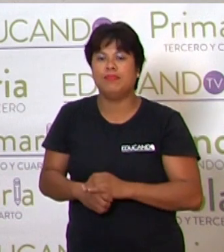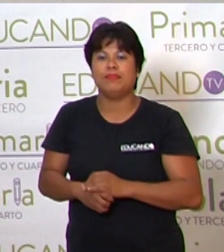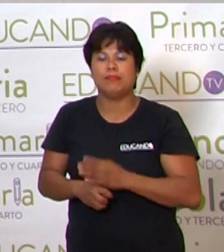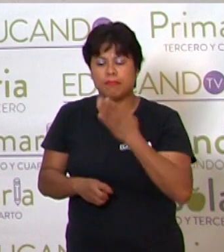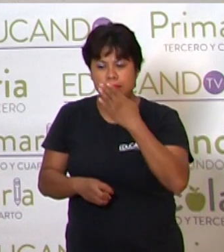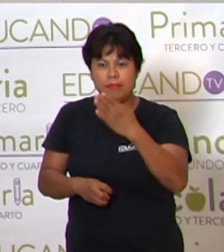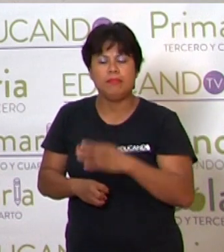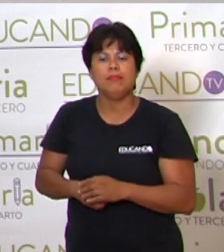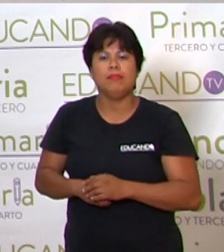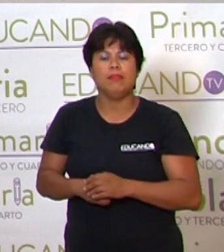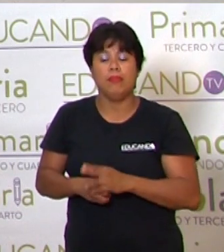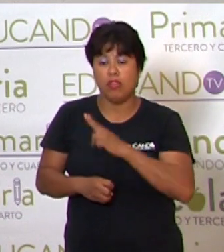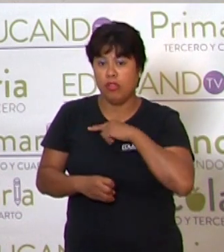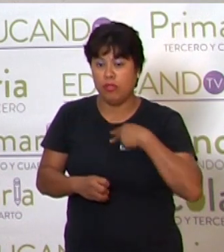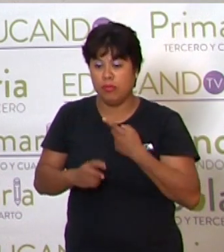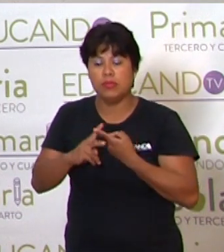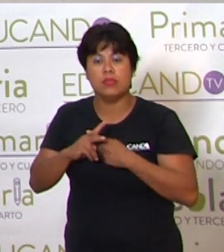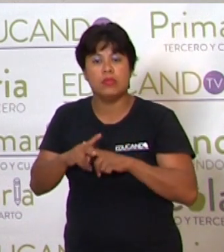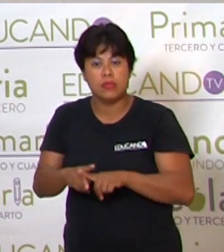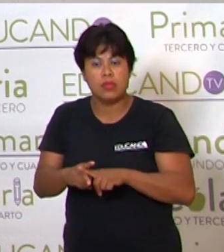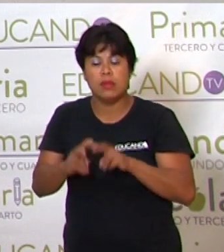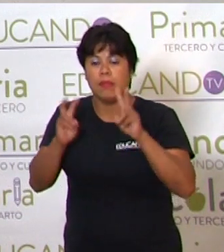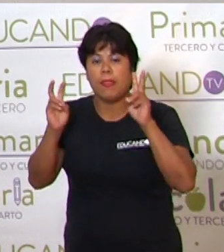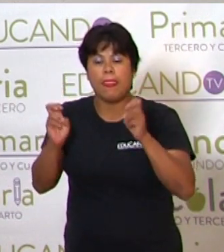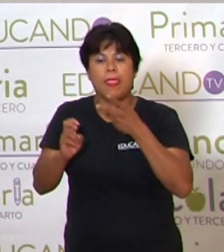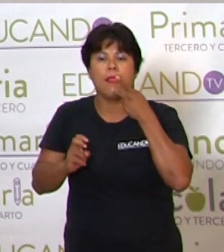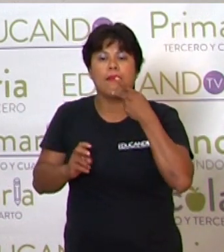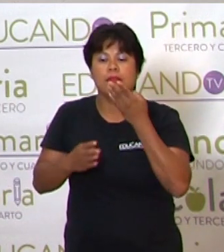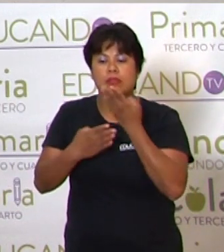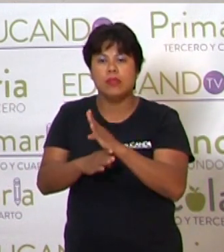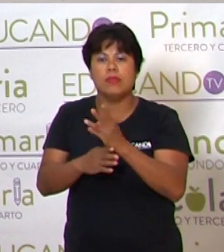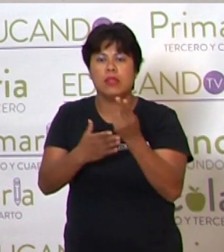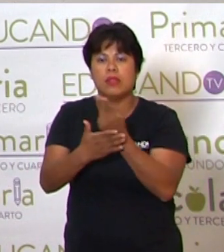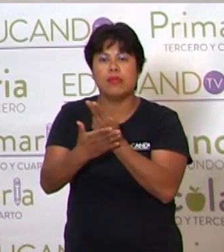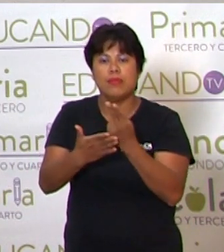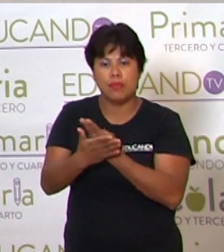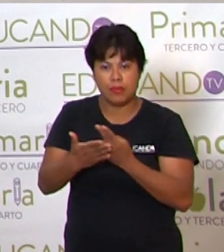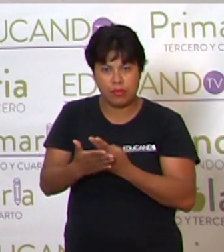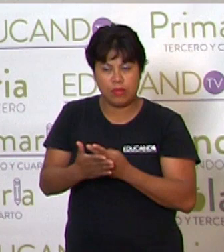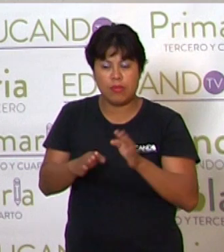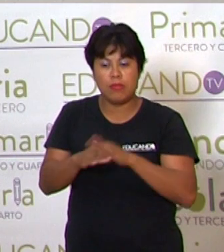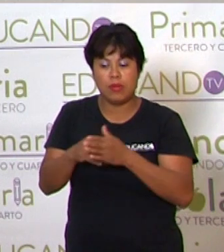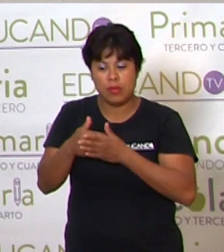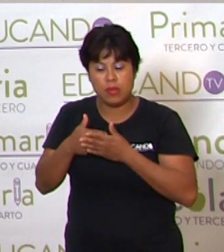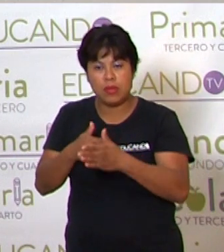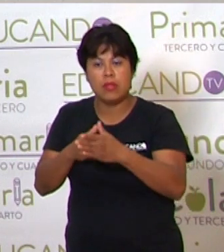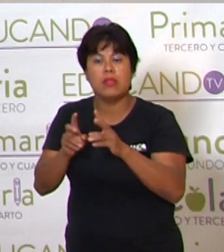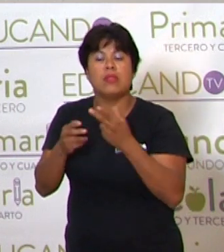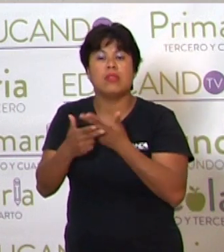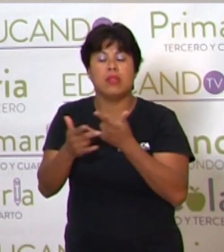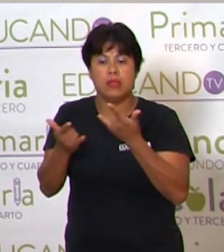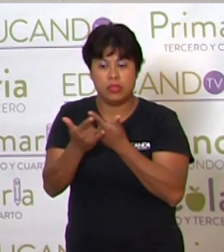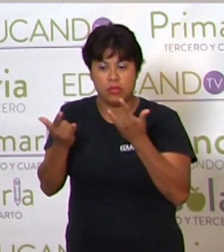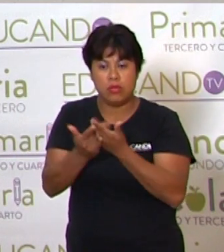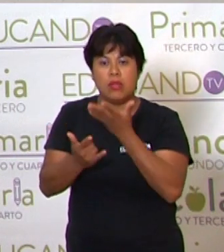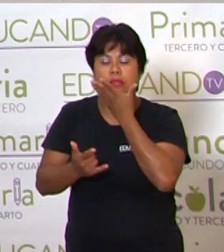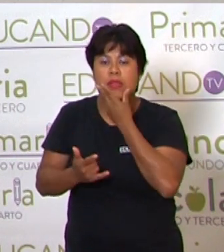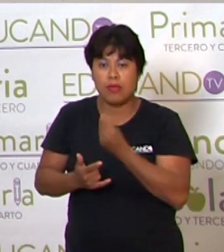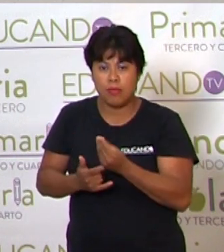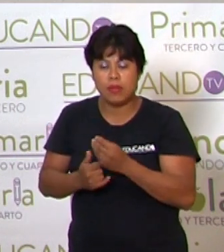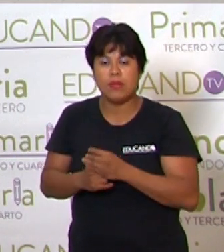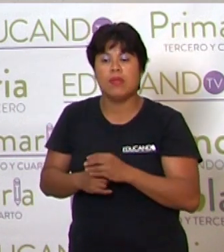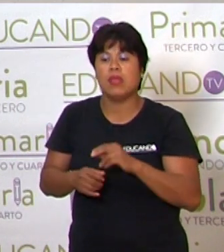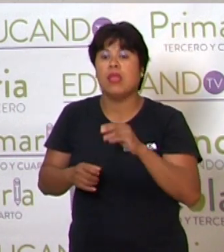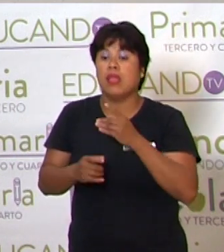Pues bien, pues vamos a iniciar el tema hablando del dibujo, porque a lo largo de la historia del hombre,